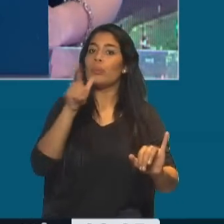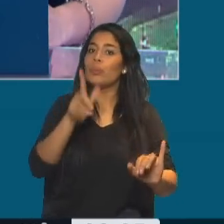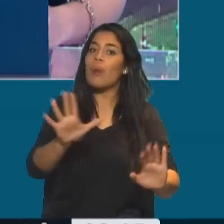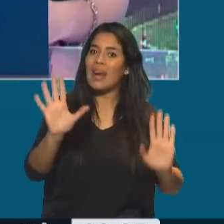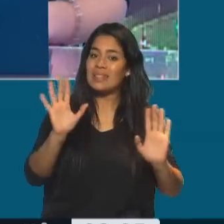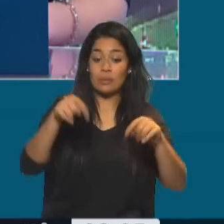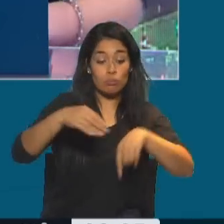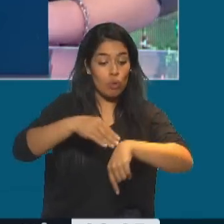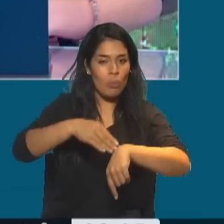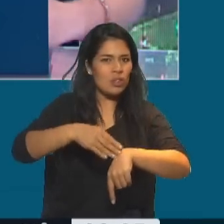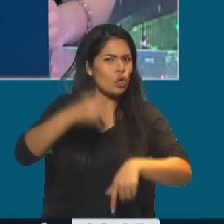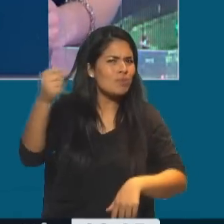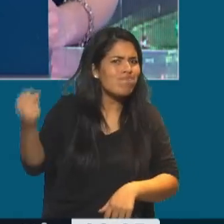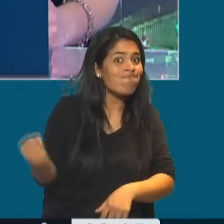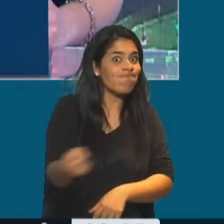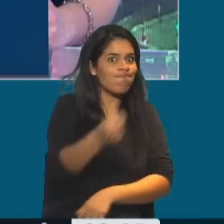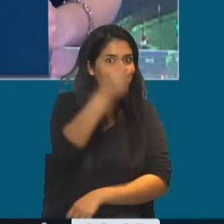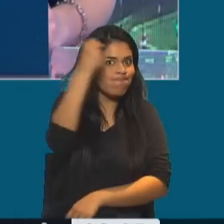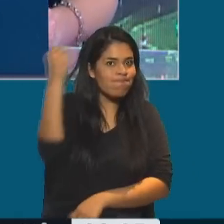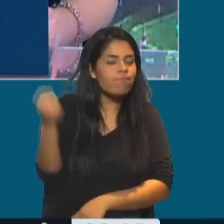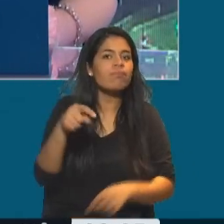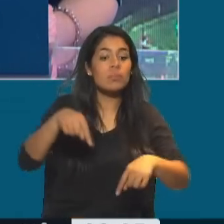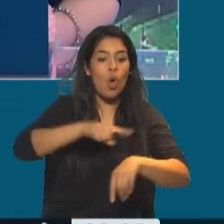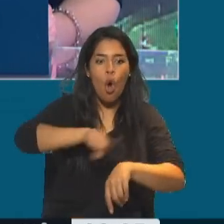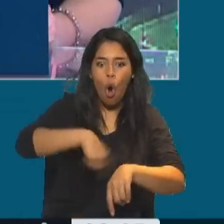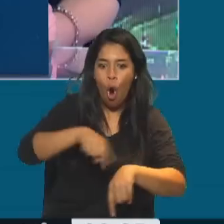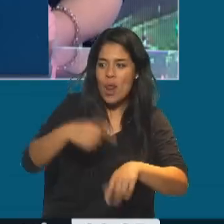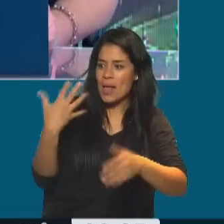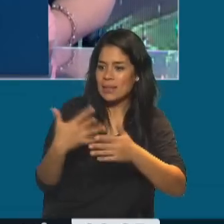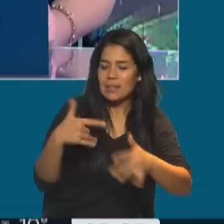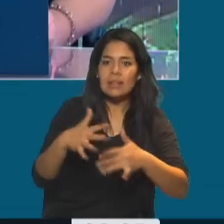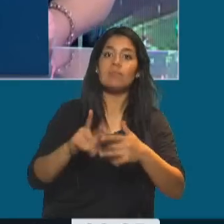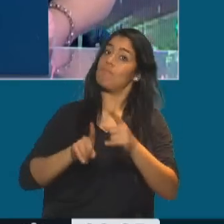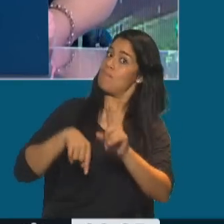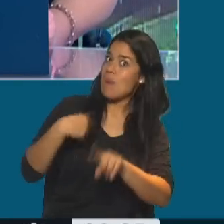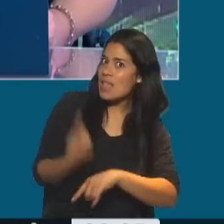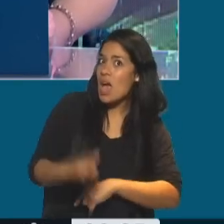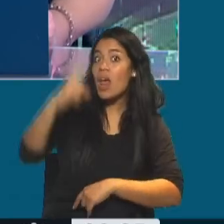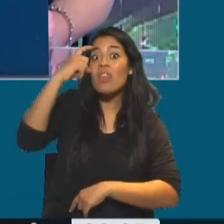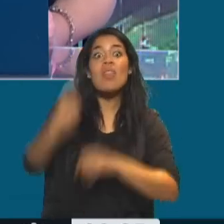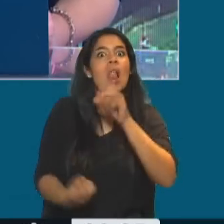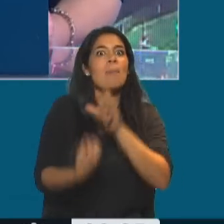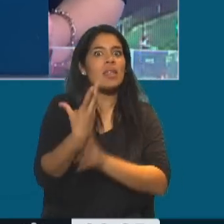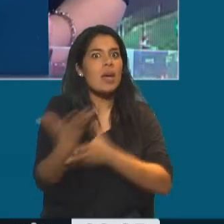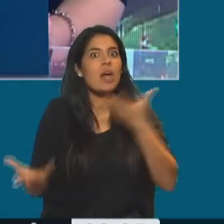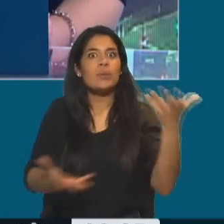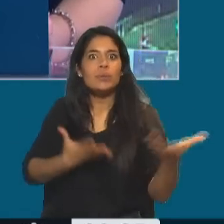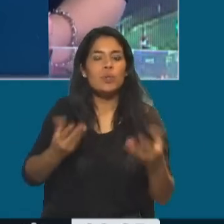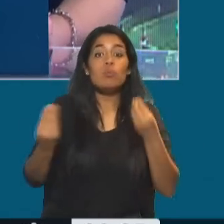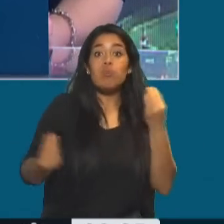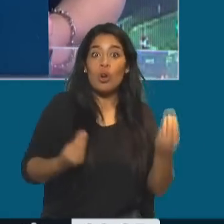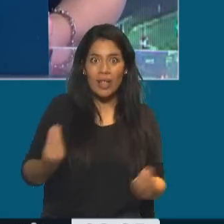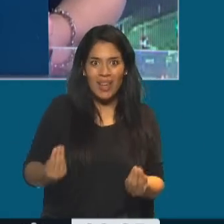Minutos claves, ¿sí? Horas sumamente decisivas de cara a mañana a las 10 de la mañana, ¿no? Finalmente, que es